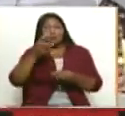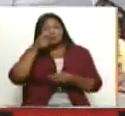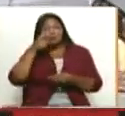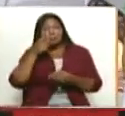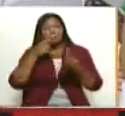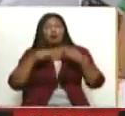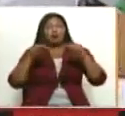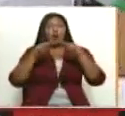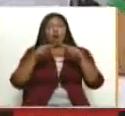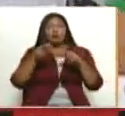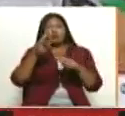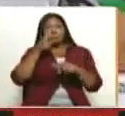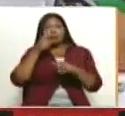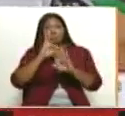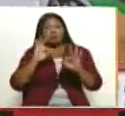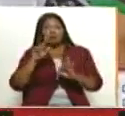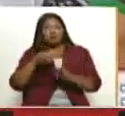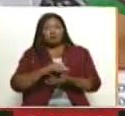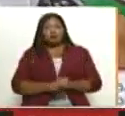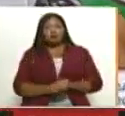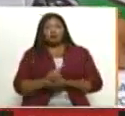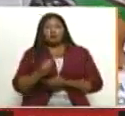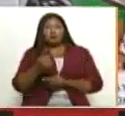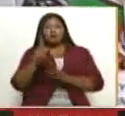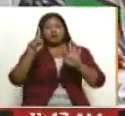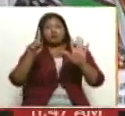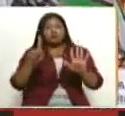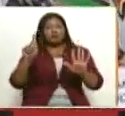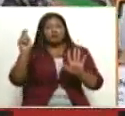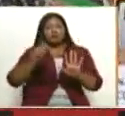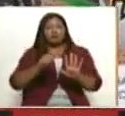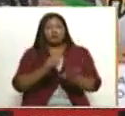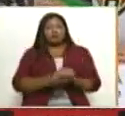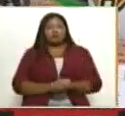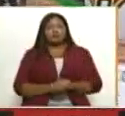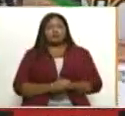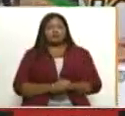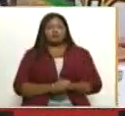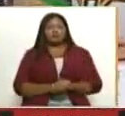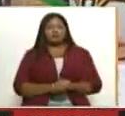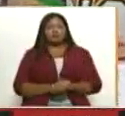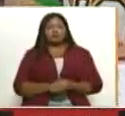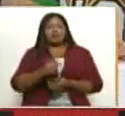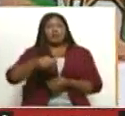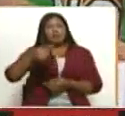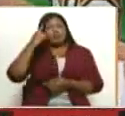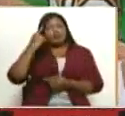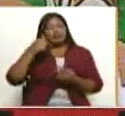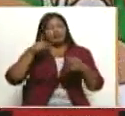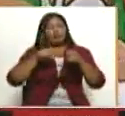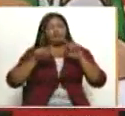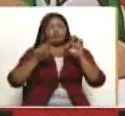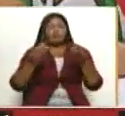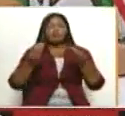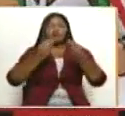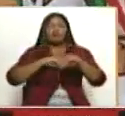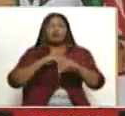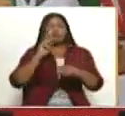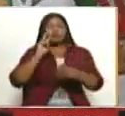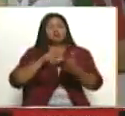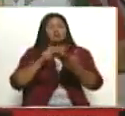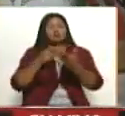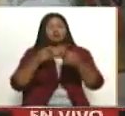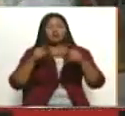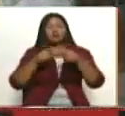las Naciones Unidas durante estos primeros 6 meses. En esta fecha también se dio inicio al acuerdo de